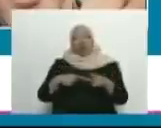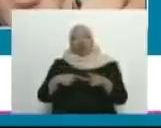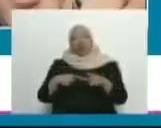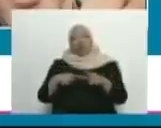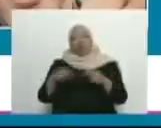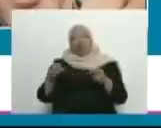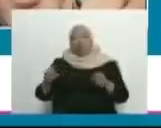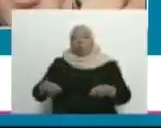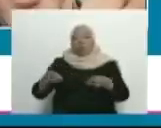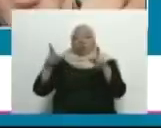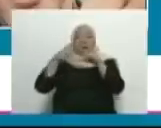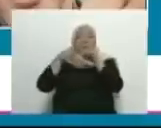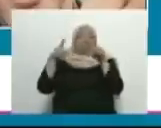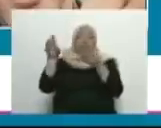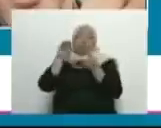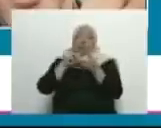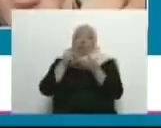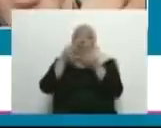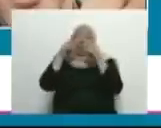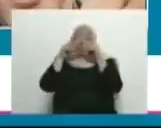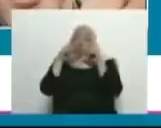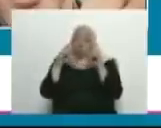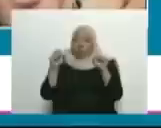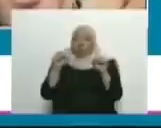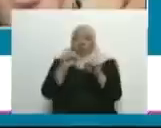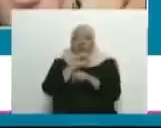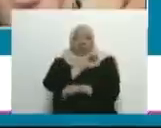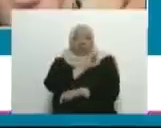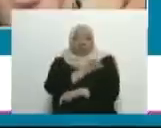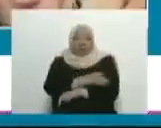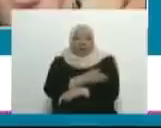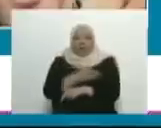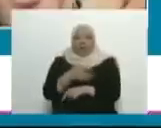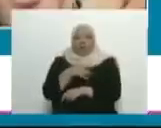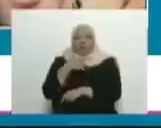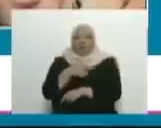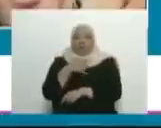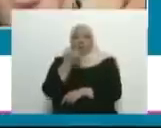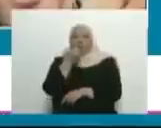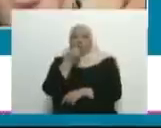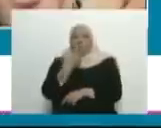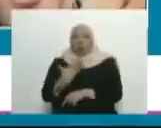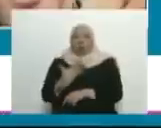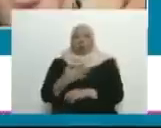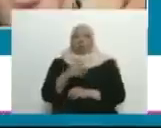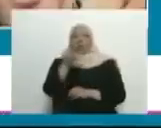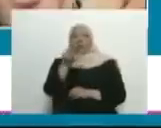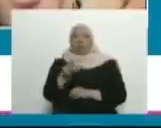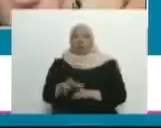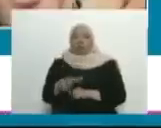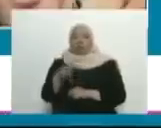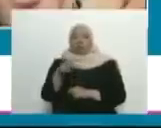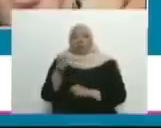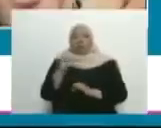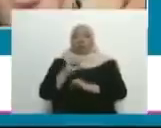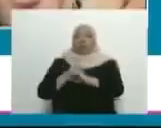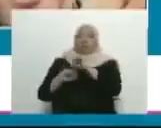enérgico, buen profesional, buen oficial. Y bueno, le tocó